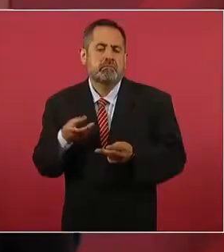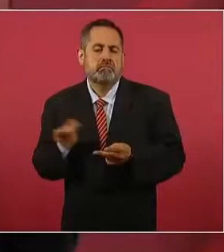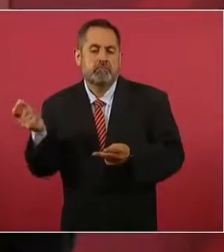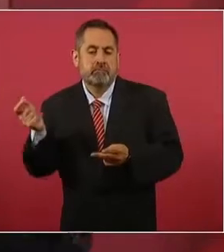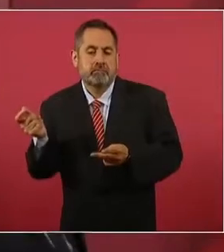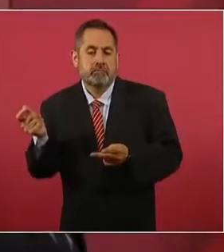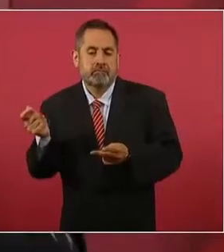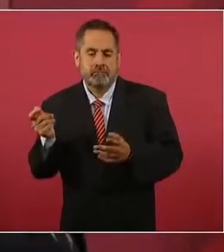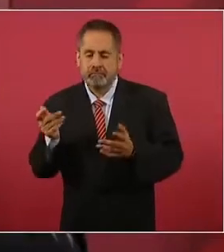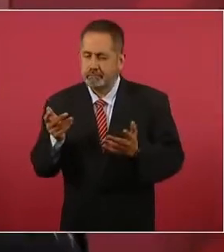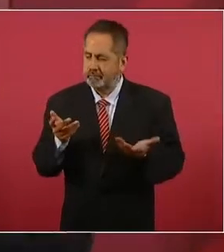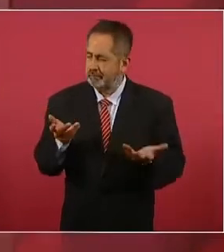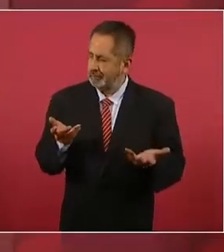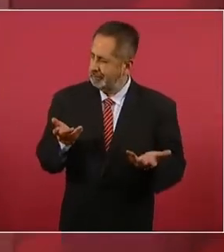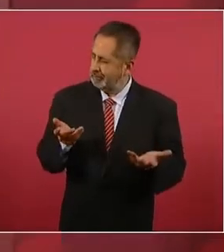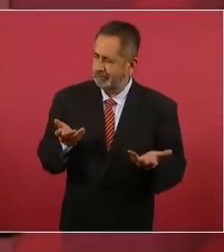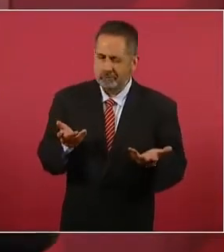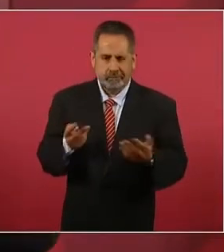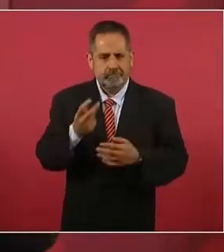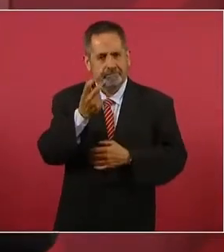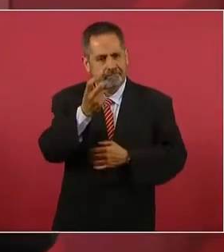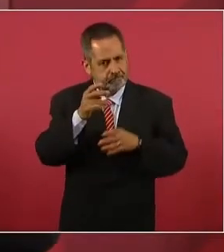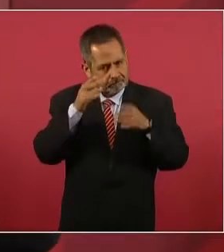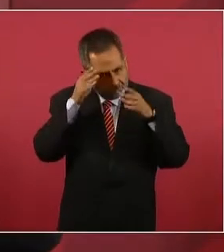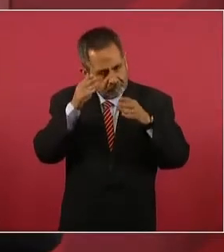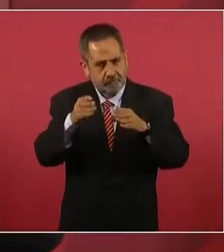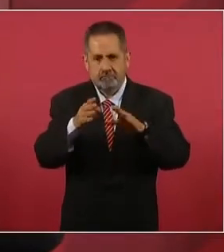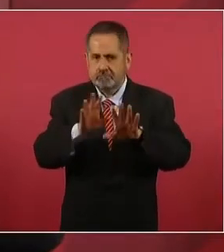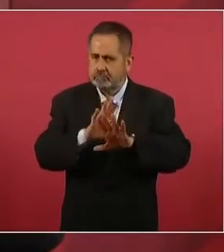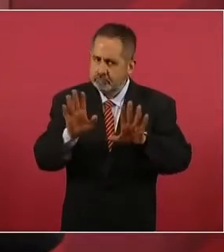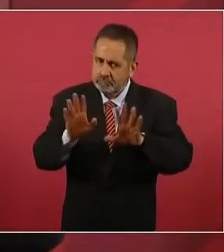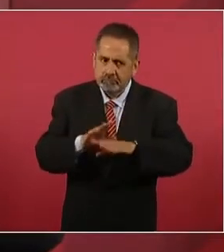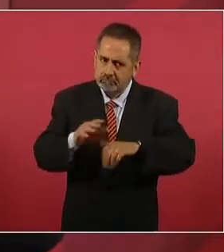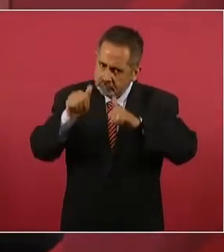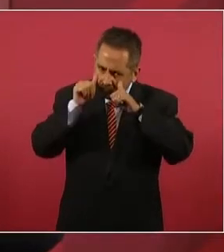Entonces, eso es lo que hay que atender.